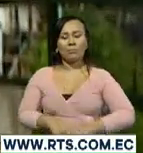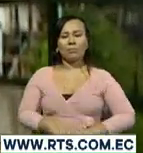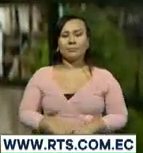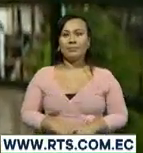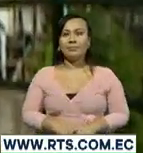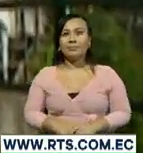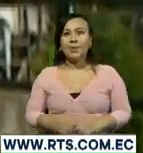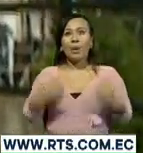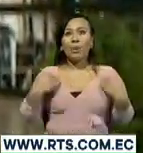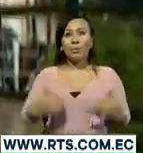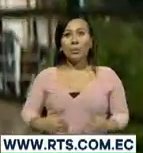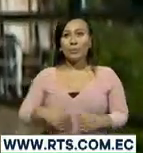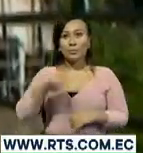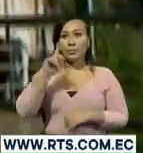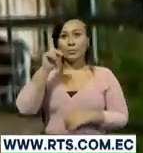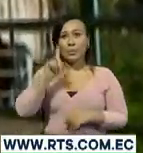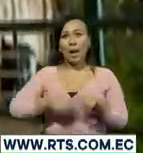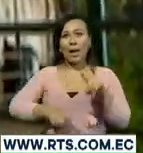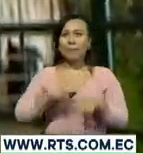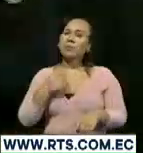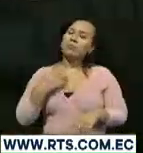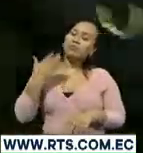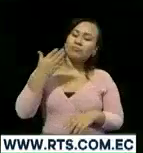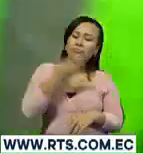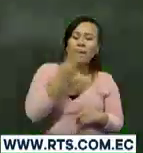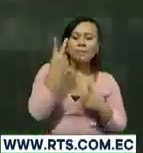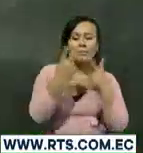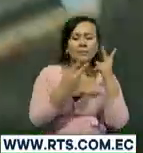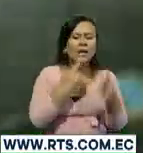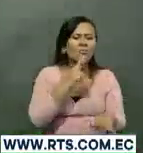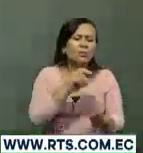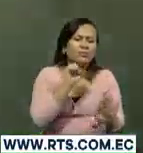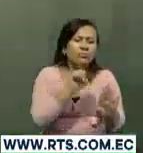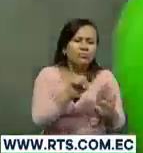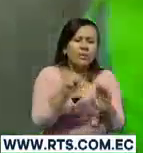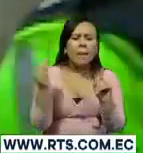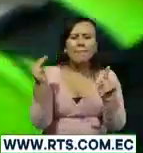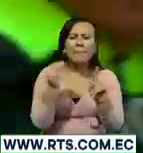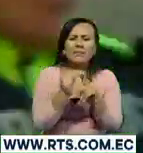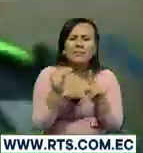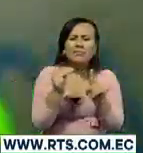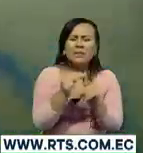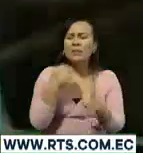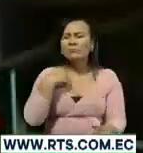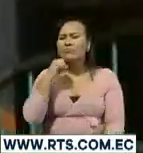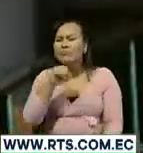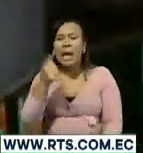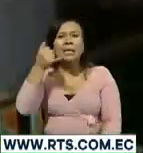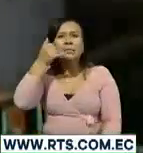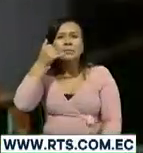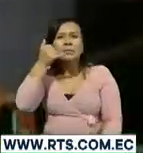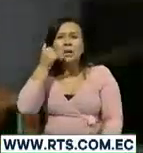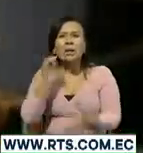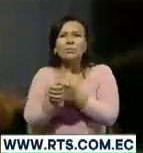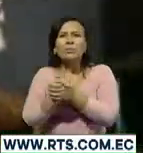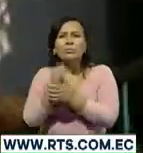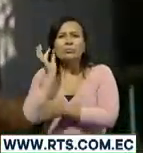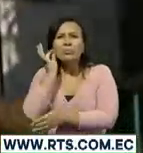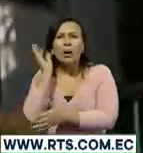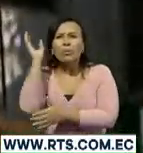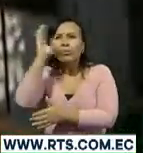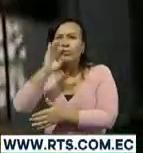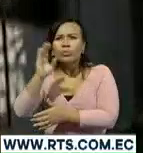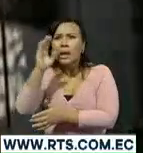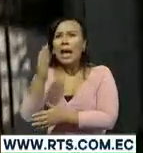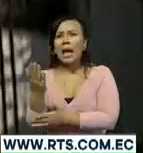El cuerpo fue encontrado por un amigo que madrugó a verlo. No respondía a los mensajes y llamadas de la esposa que le intentaba localizar. Desde